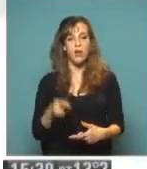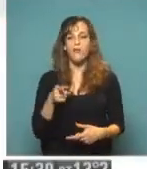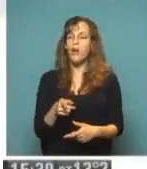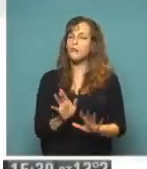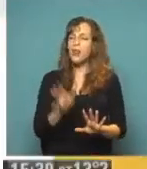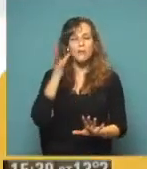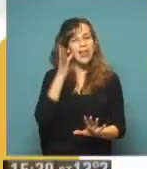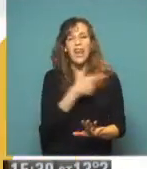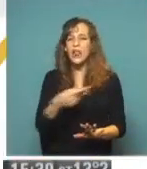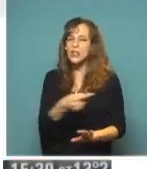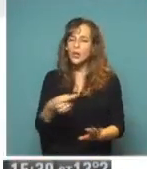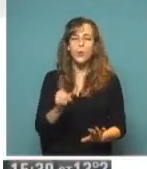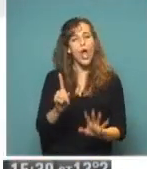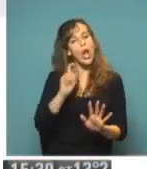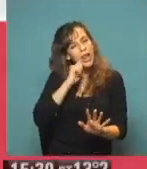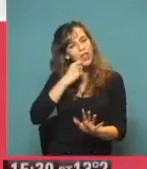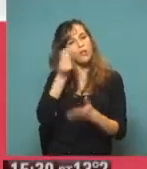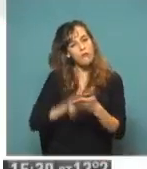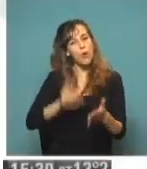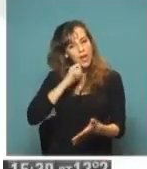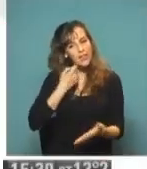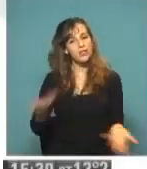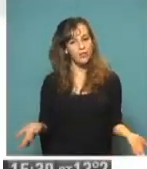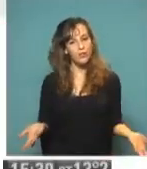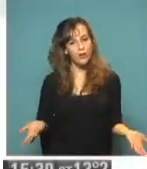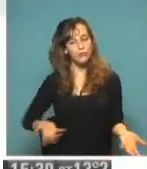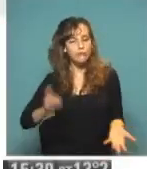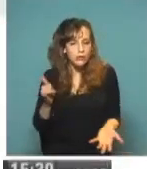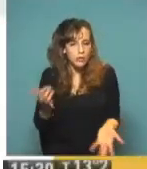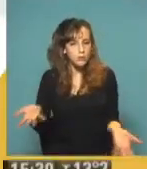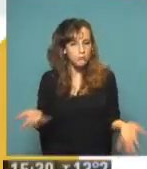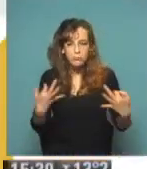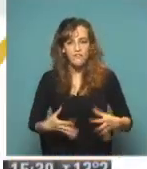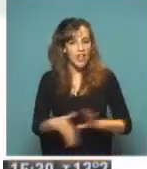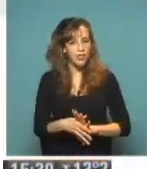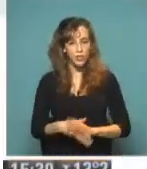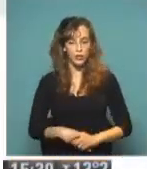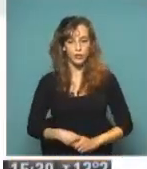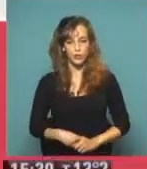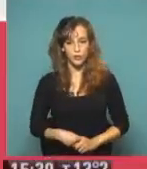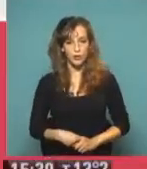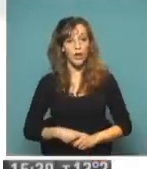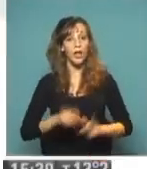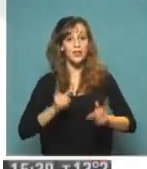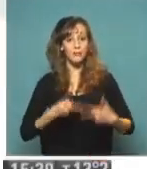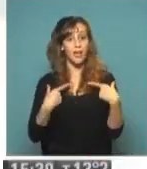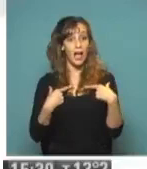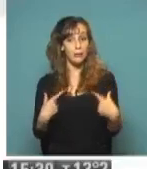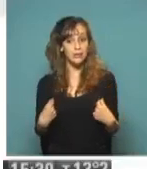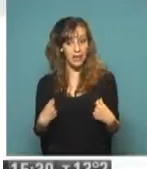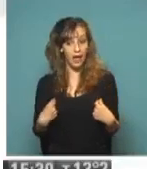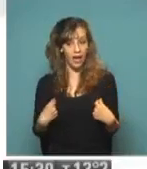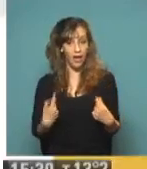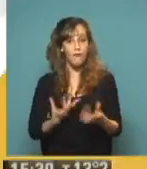encima, Carla. Para mí está muy bien ese dibujo. Realmente. Las instrucciones... Para mí está perfecto. Sí, con instrucciones... ¡Mamá, le hice una camisa! Escúchame. Muy